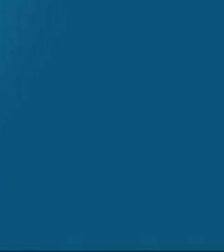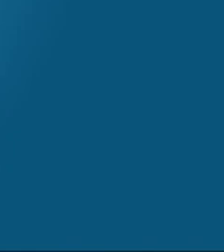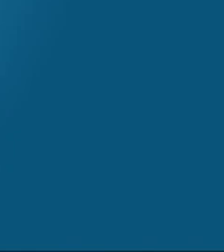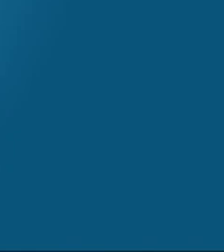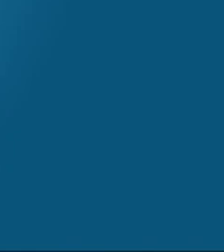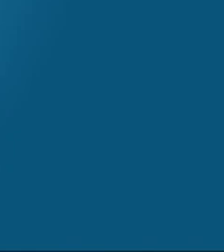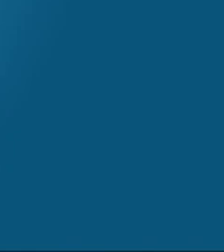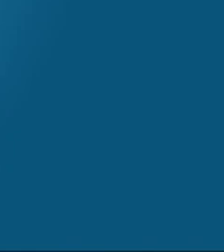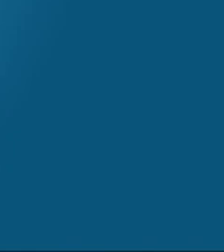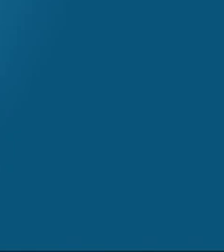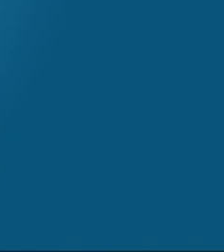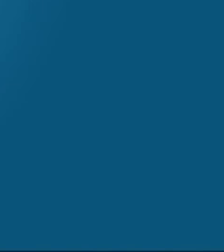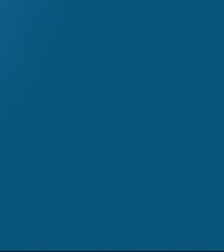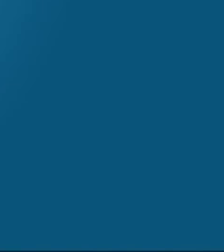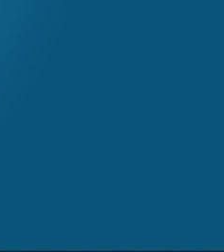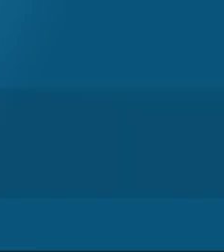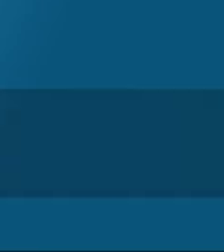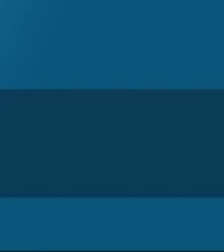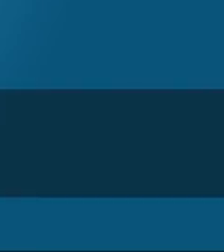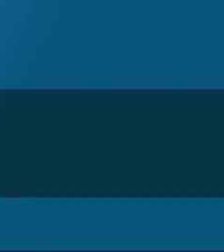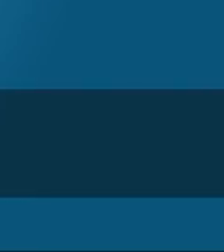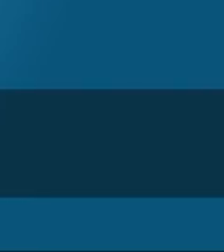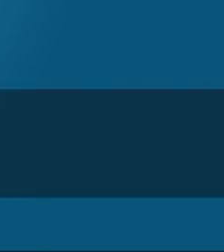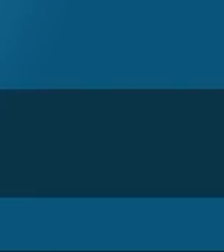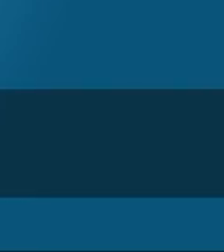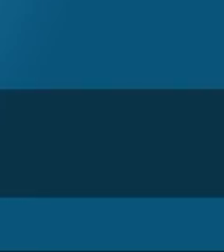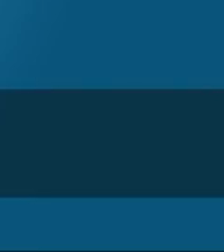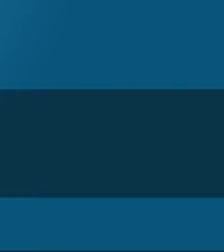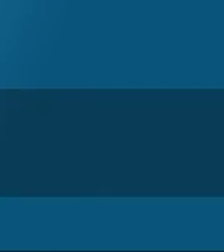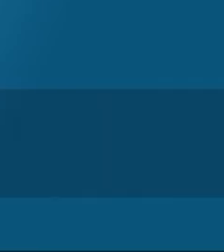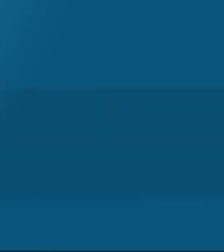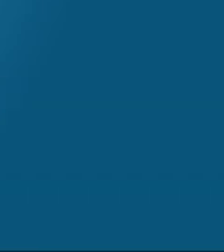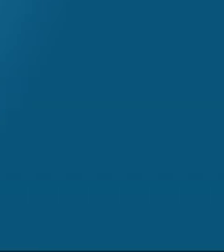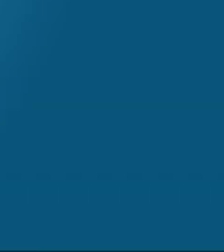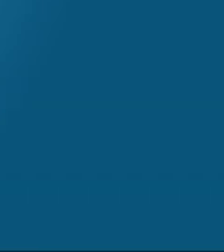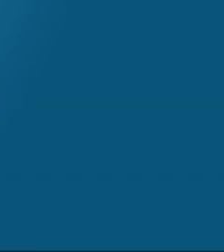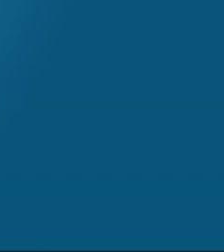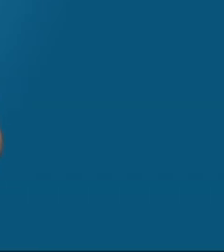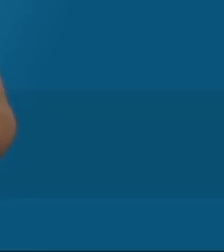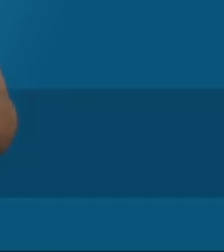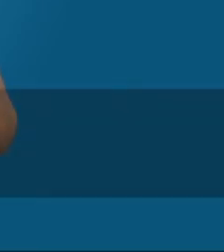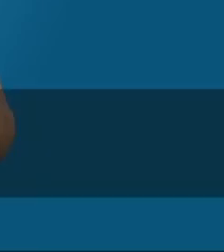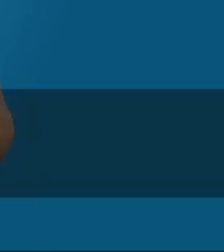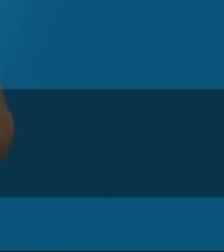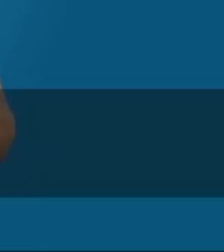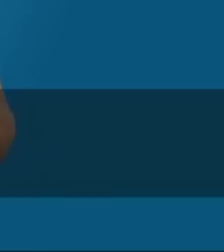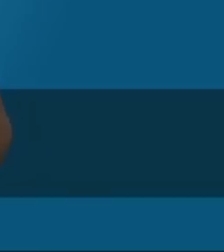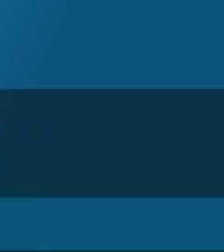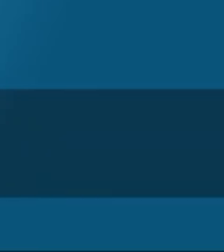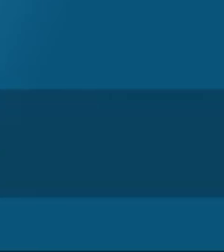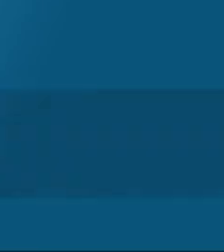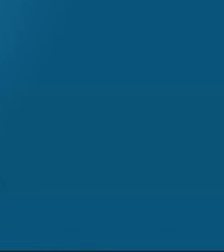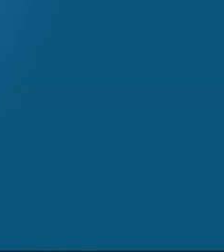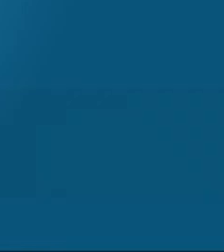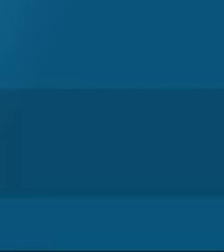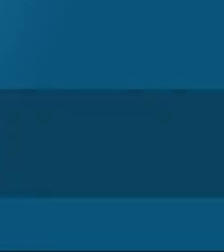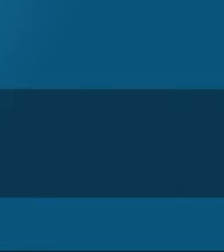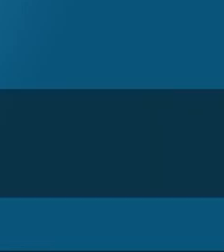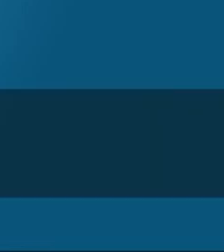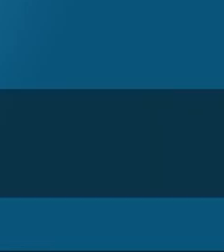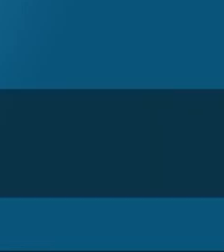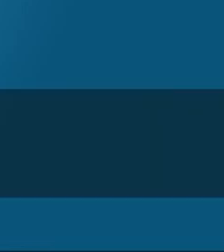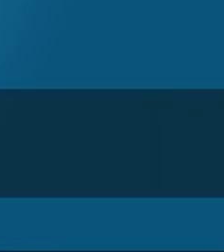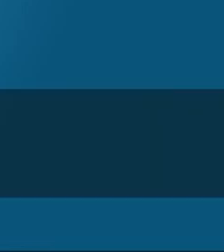palabras en lengua de señas. Primera, accesibilidad. Segunda, ley.